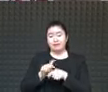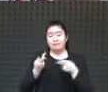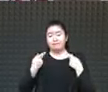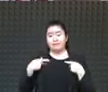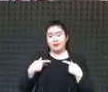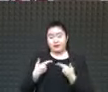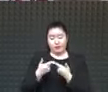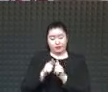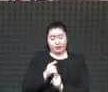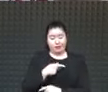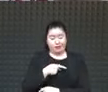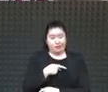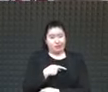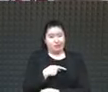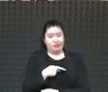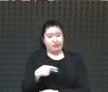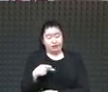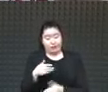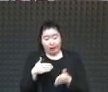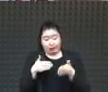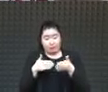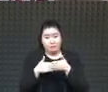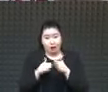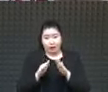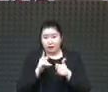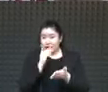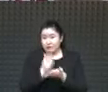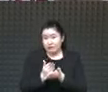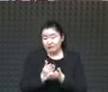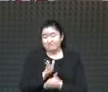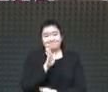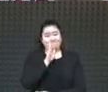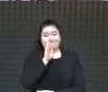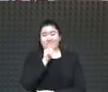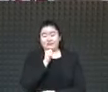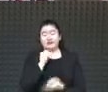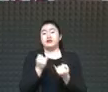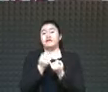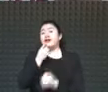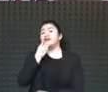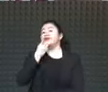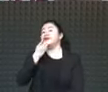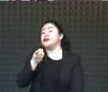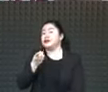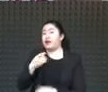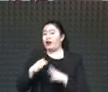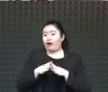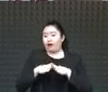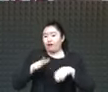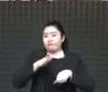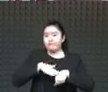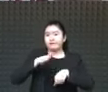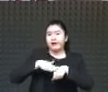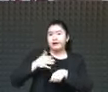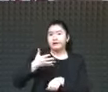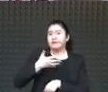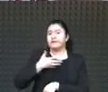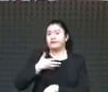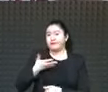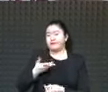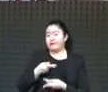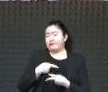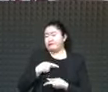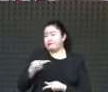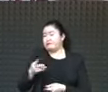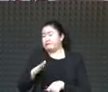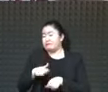hablan de que creció, no sé exactamente cuál es el caso de la Ciudad de México en este sentido, pero sí me gustaría saber su opinión de